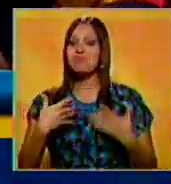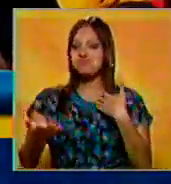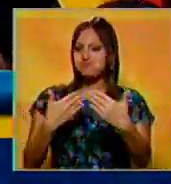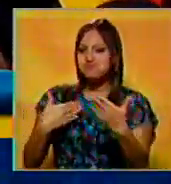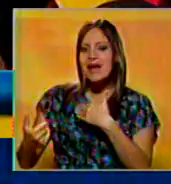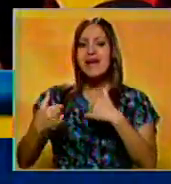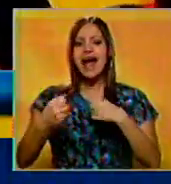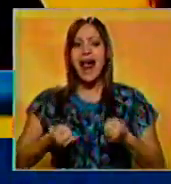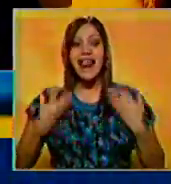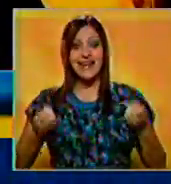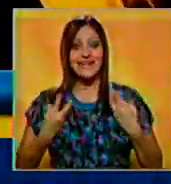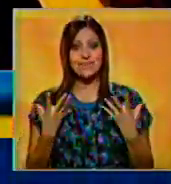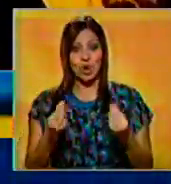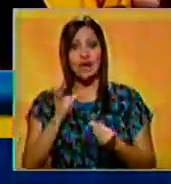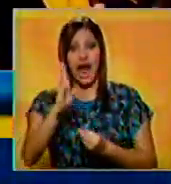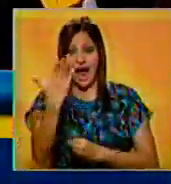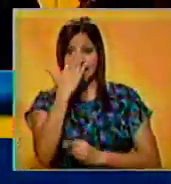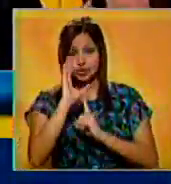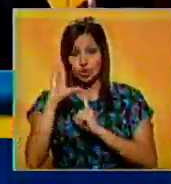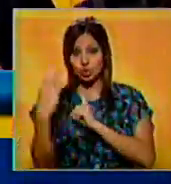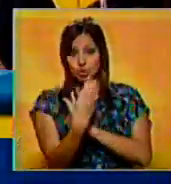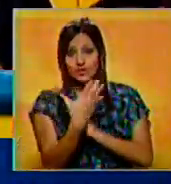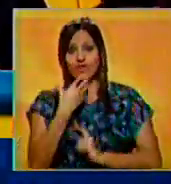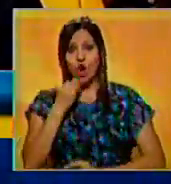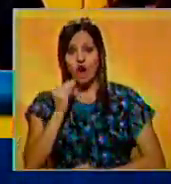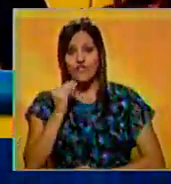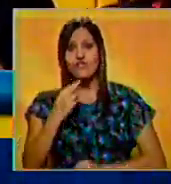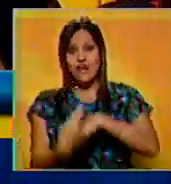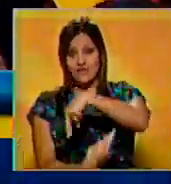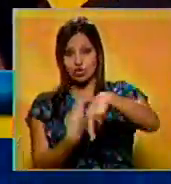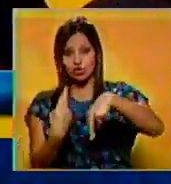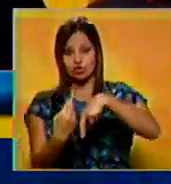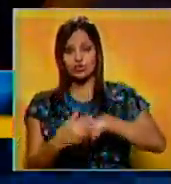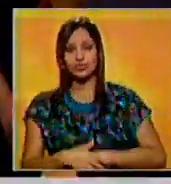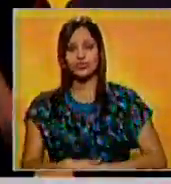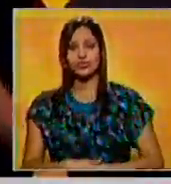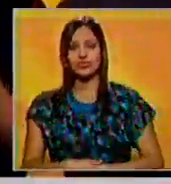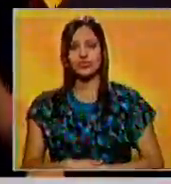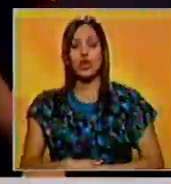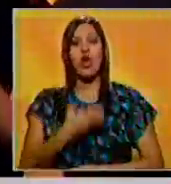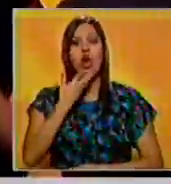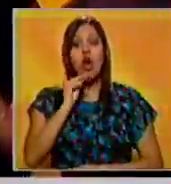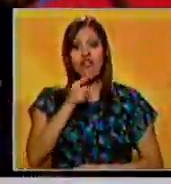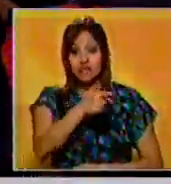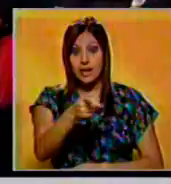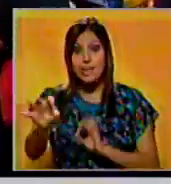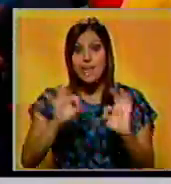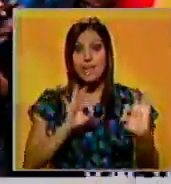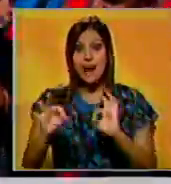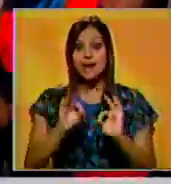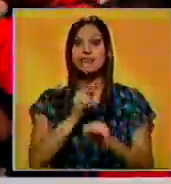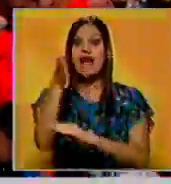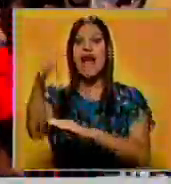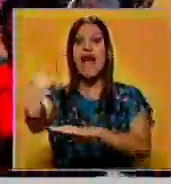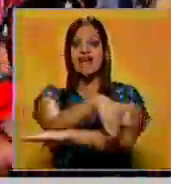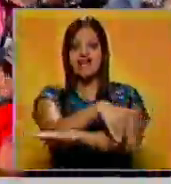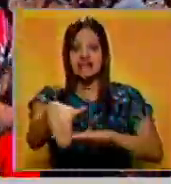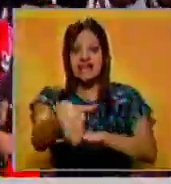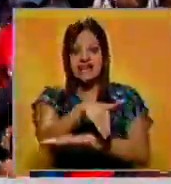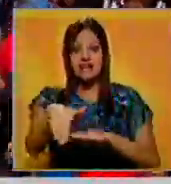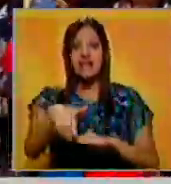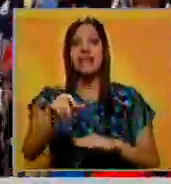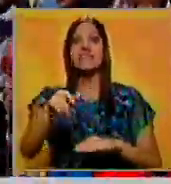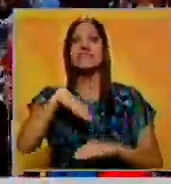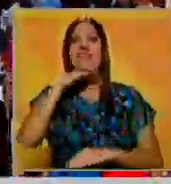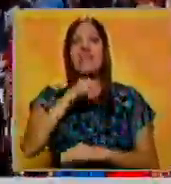con la alegría que caracteriza a la juventud revolucionaria. Los jóvenes oficialistas tienen previsto circular por la avenida Solano de